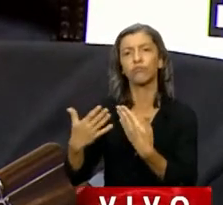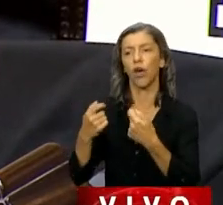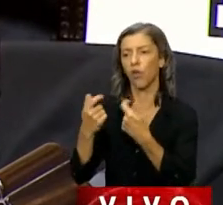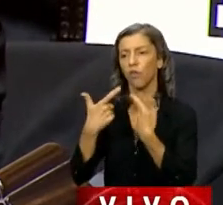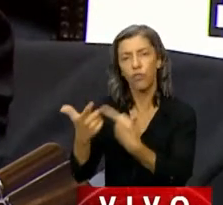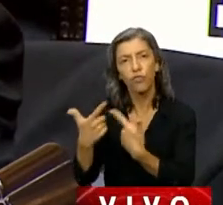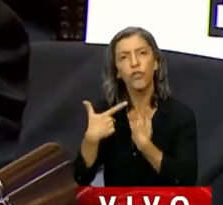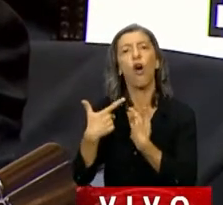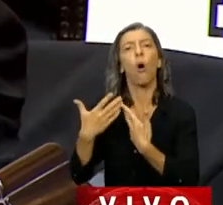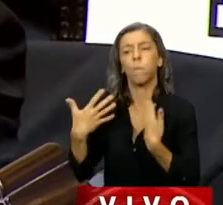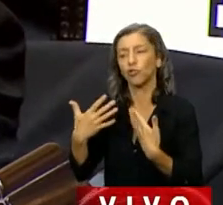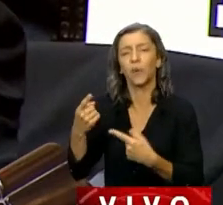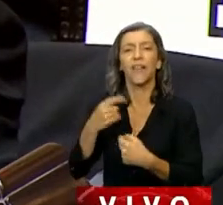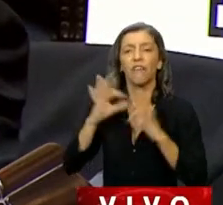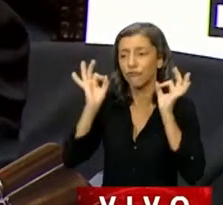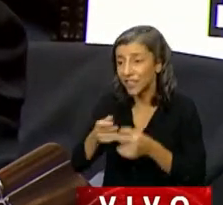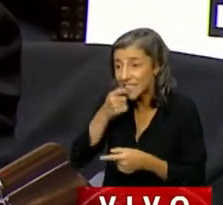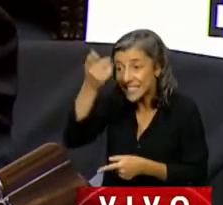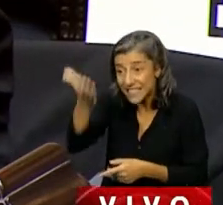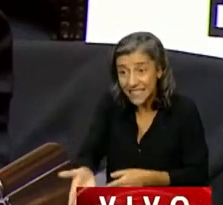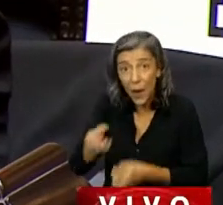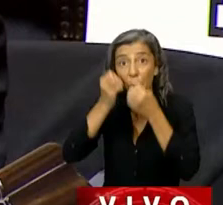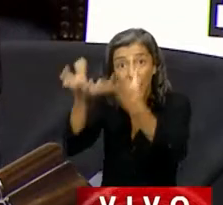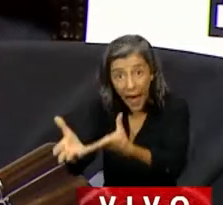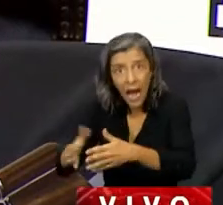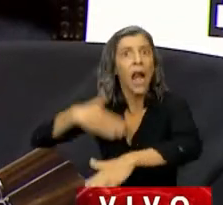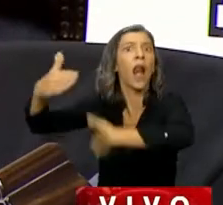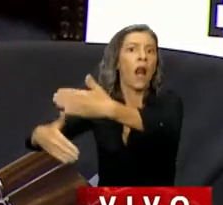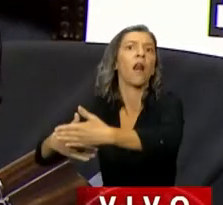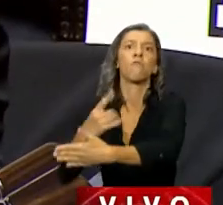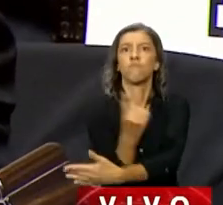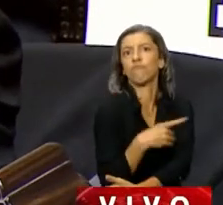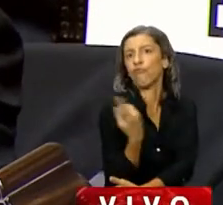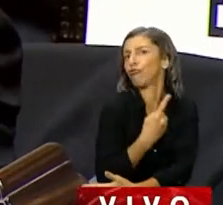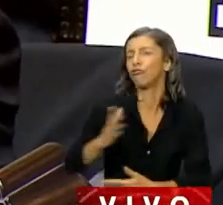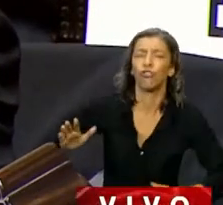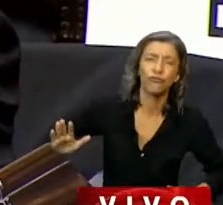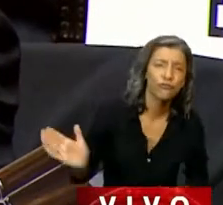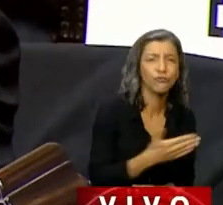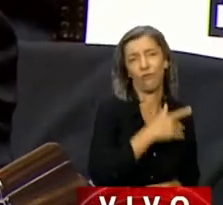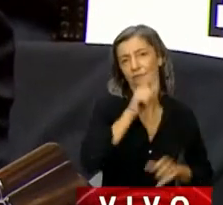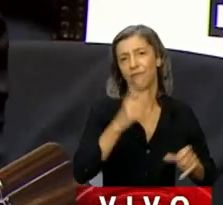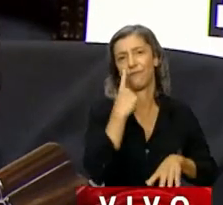bien a él, le va a ir bien a todos y cada uno de nosotros los argentinos.